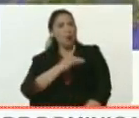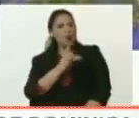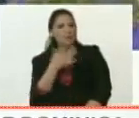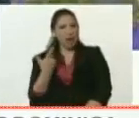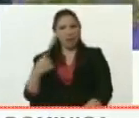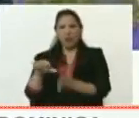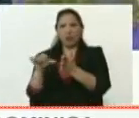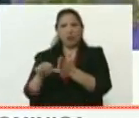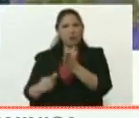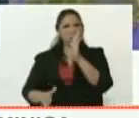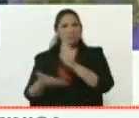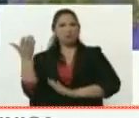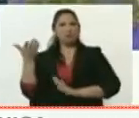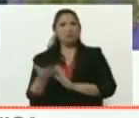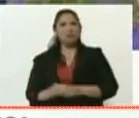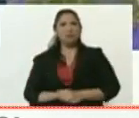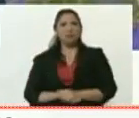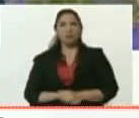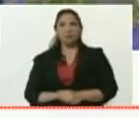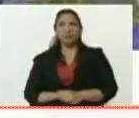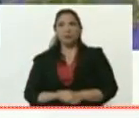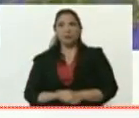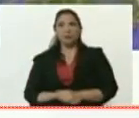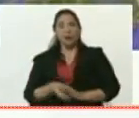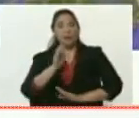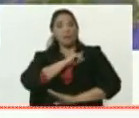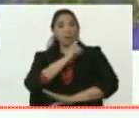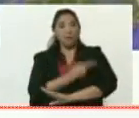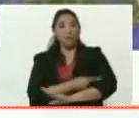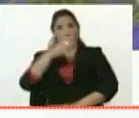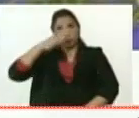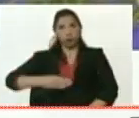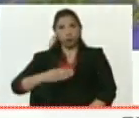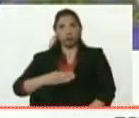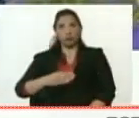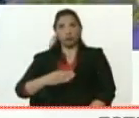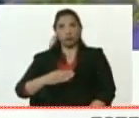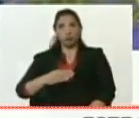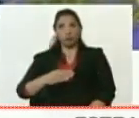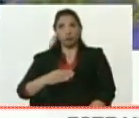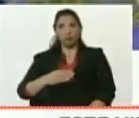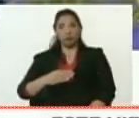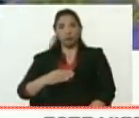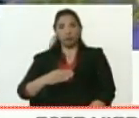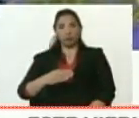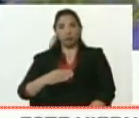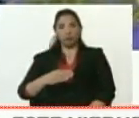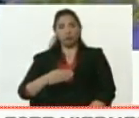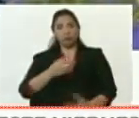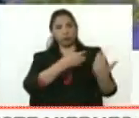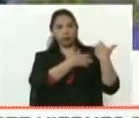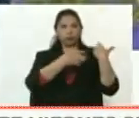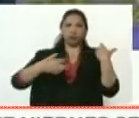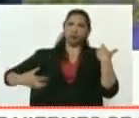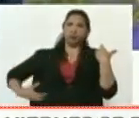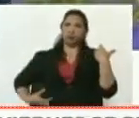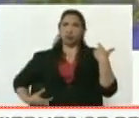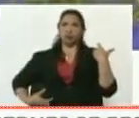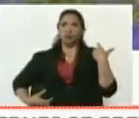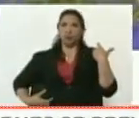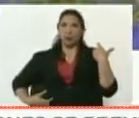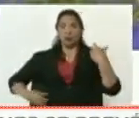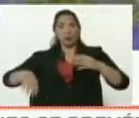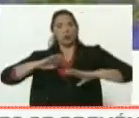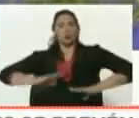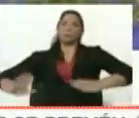¿De dónde salió? La Fuerza Armada le puso la banda y se